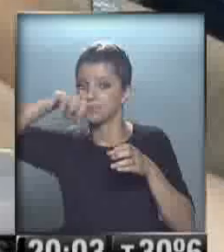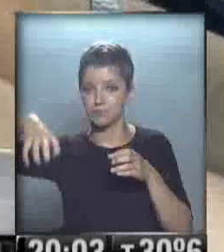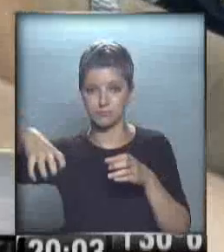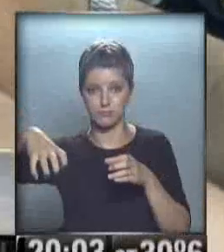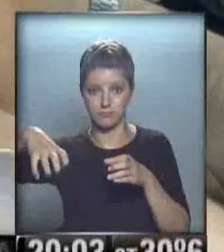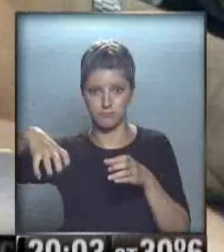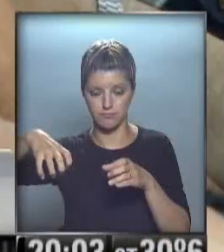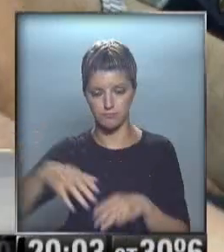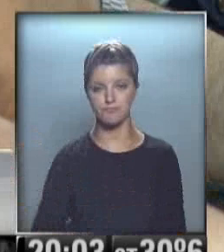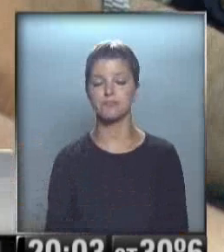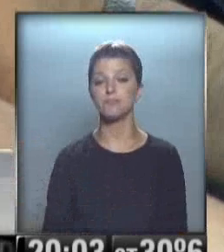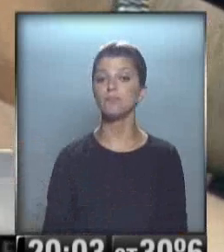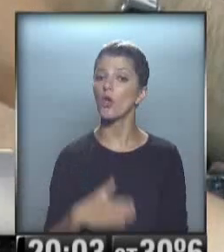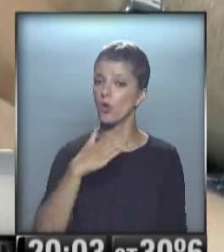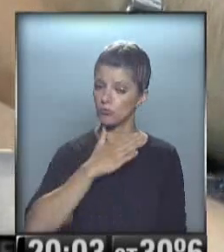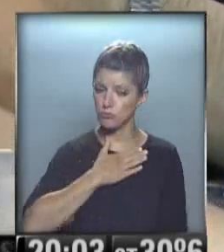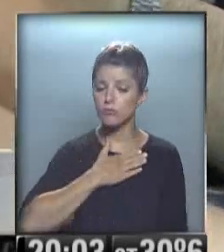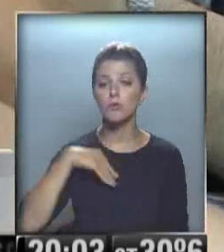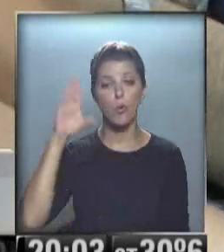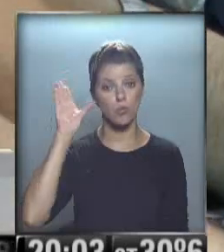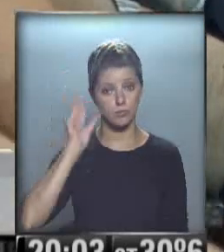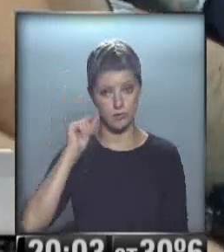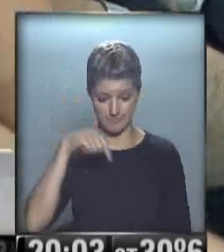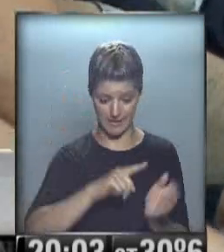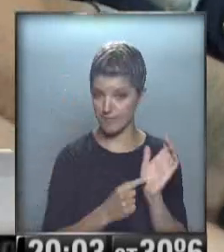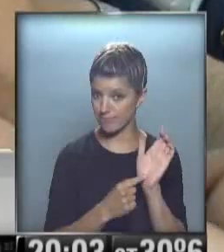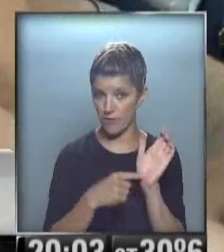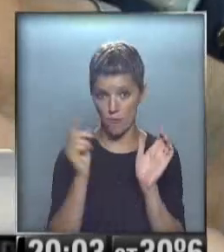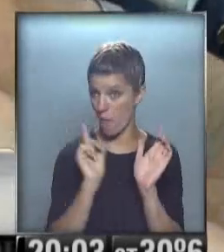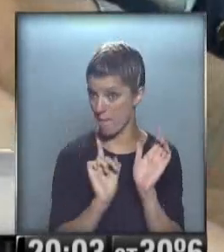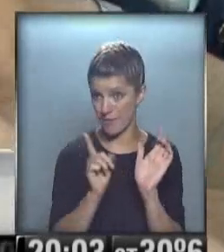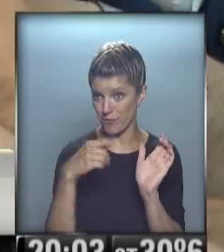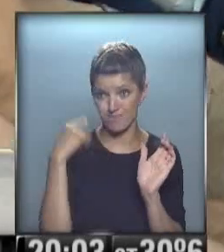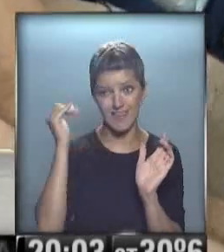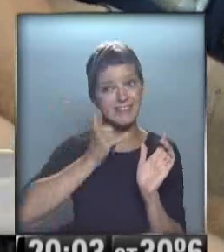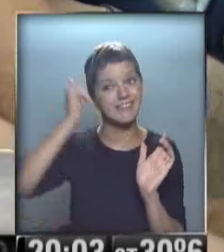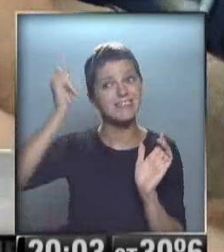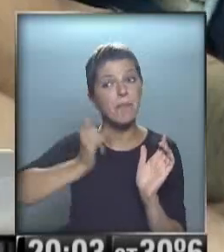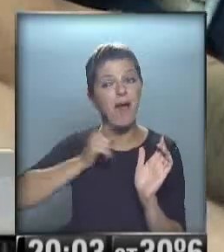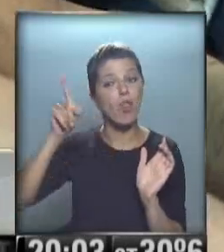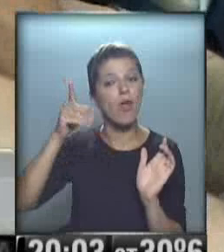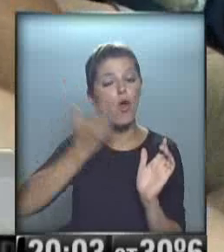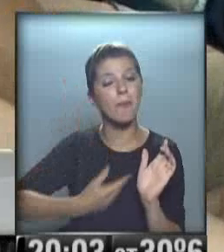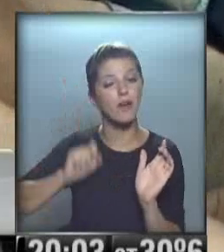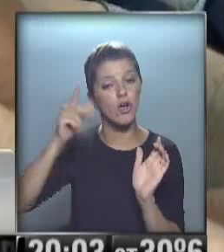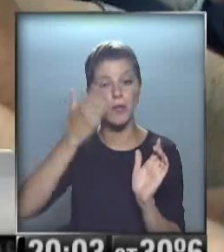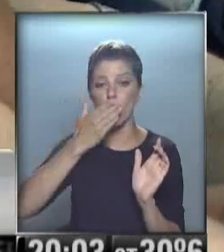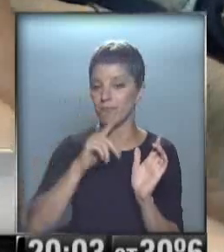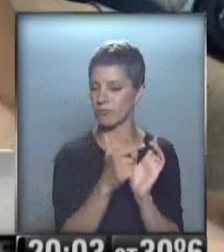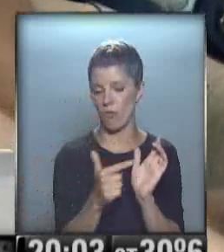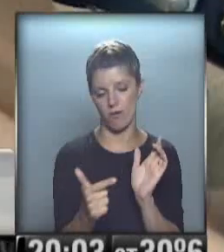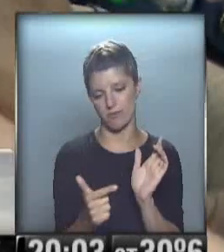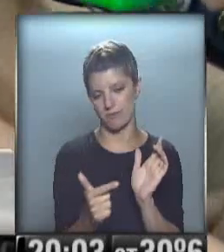Argentina. Yo he podido escuchar, y acá en este teléfono, no hay ningún llamado del gobernador José Manuel de la Sota. No hay ningún